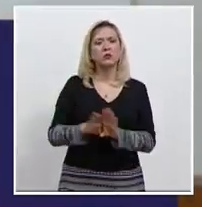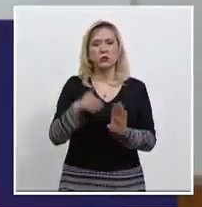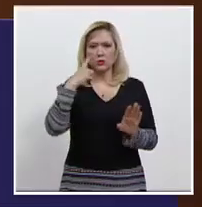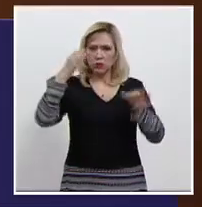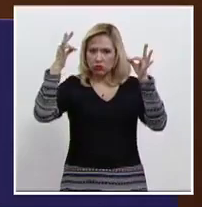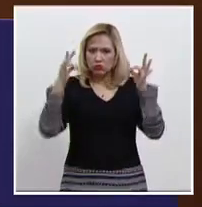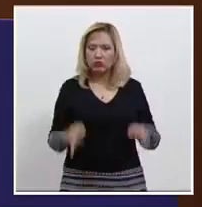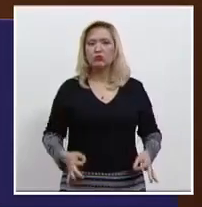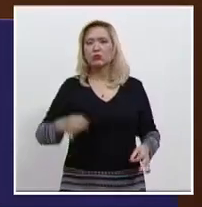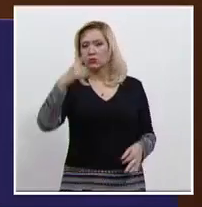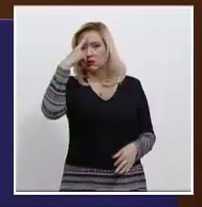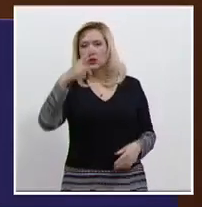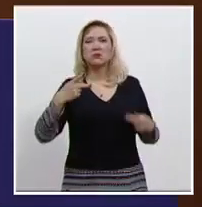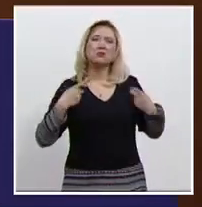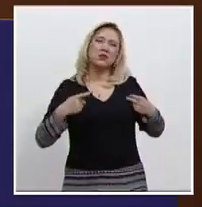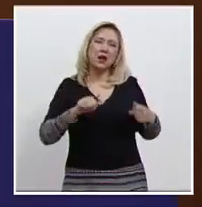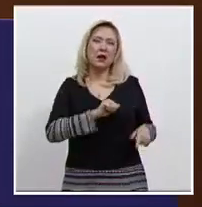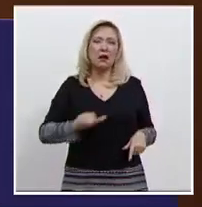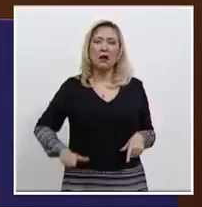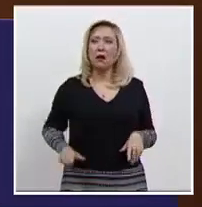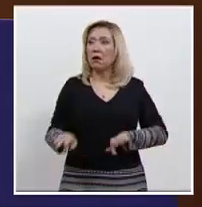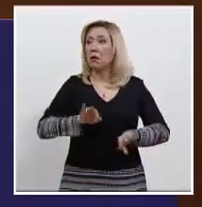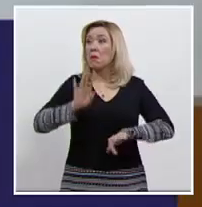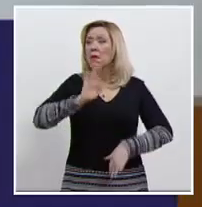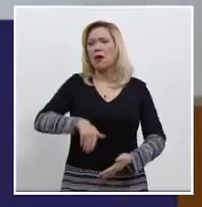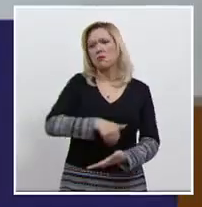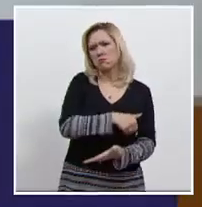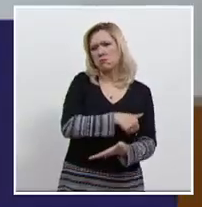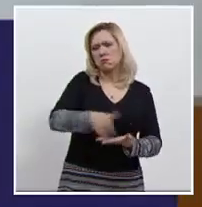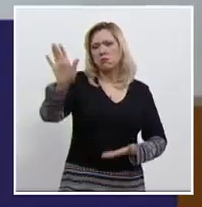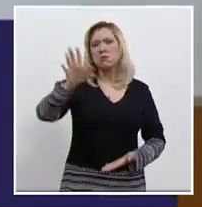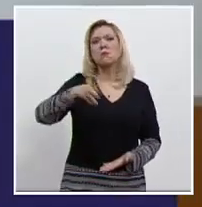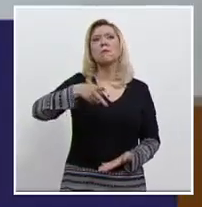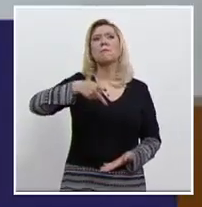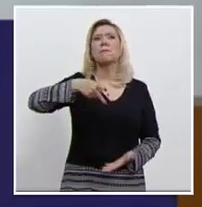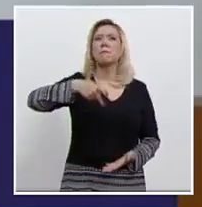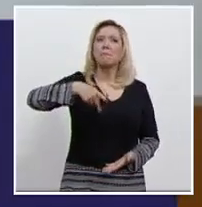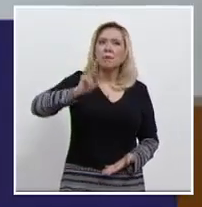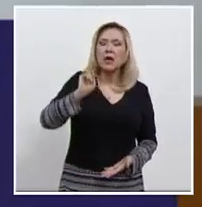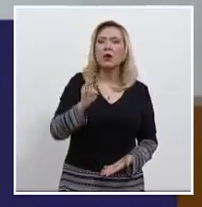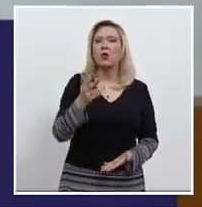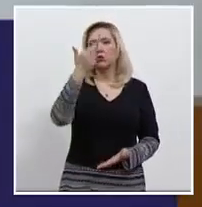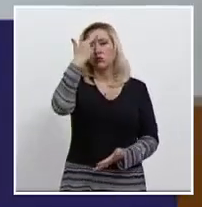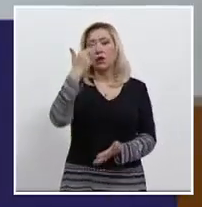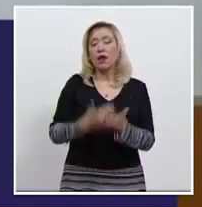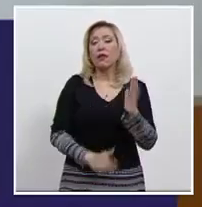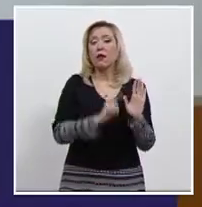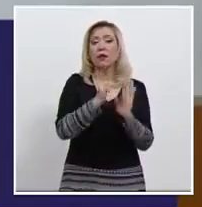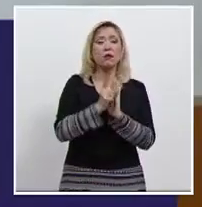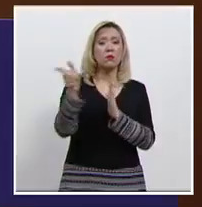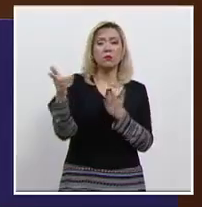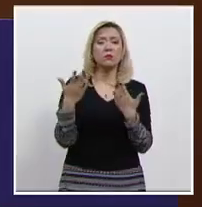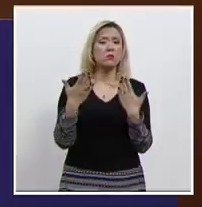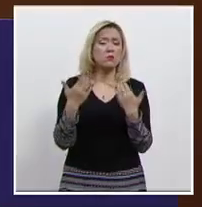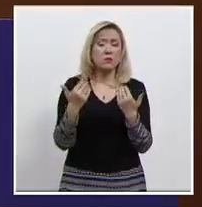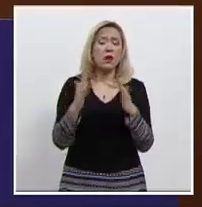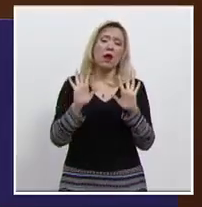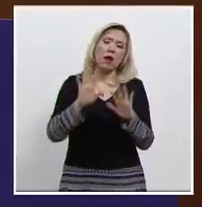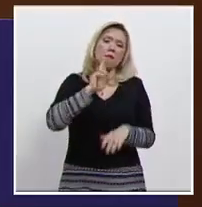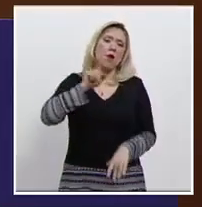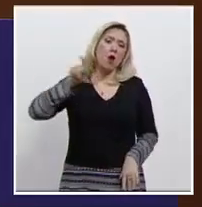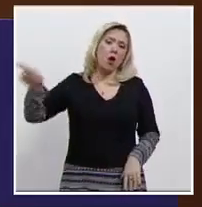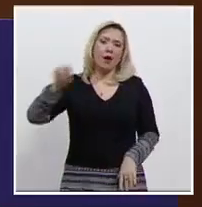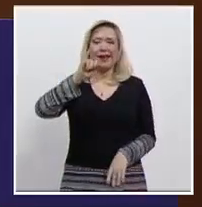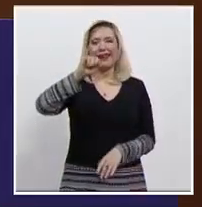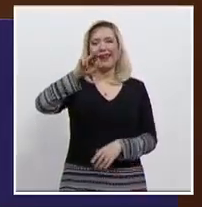procesos de revocación de mandato, lo que no implica que se le impute algún delito a la parte actora, pues corresponderá al INE y a la